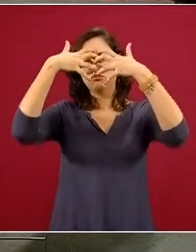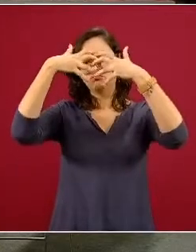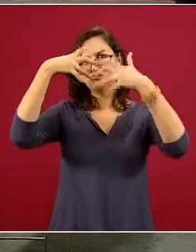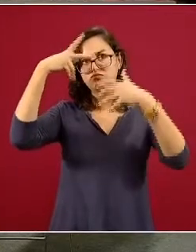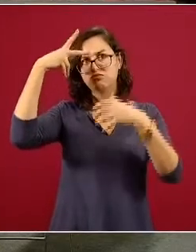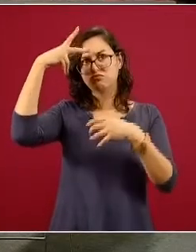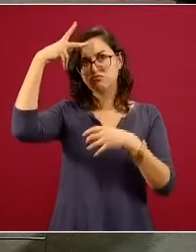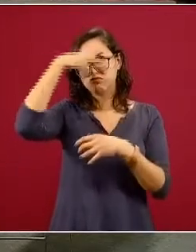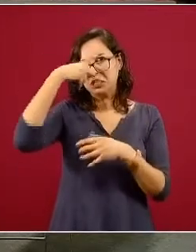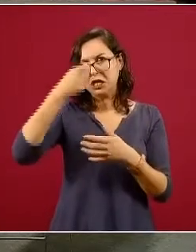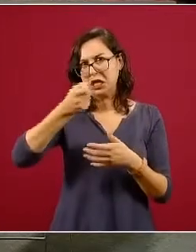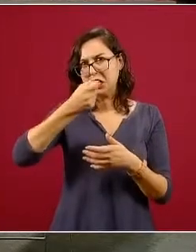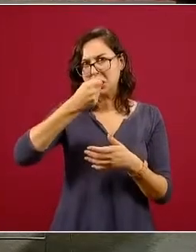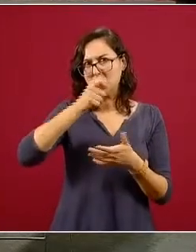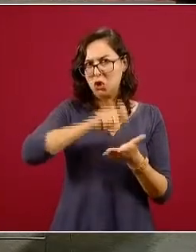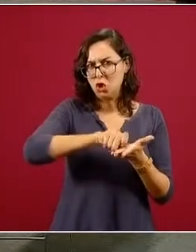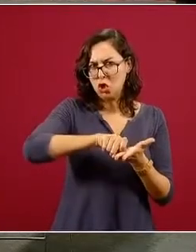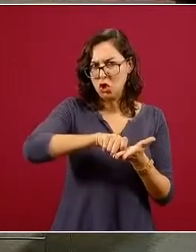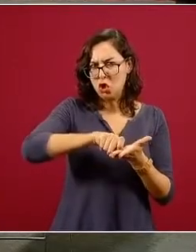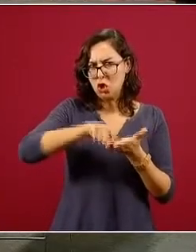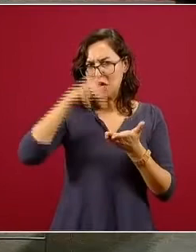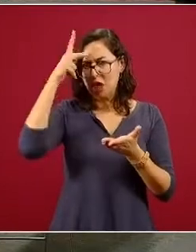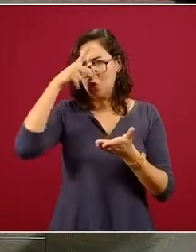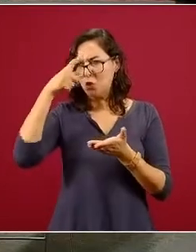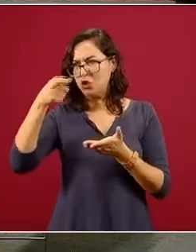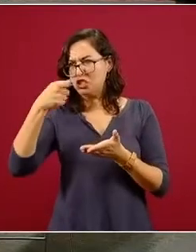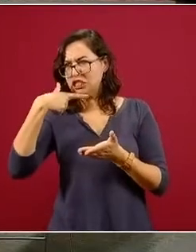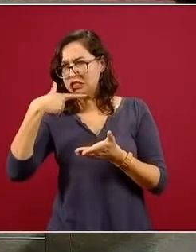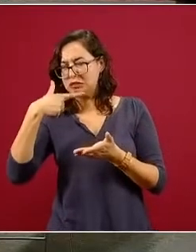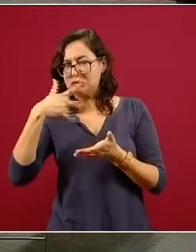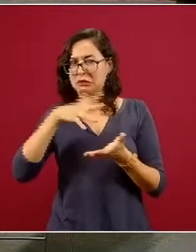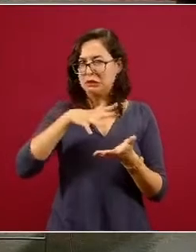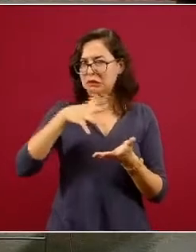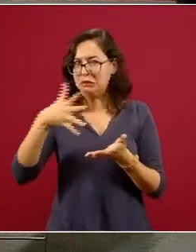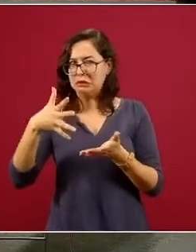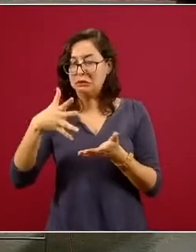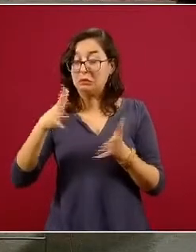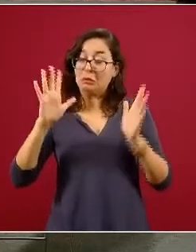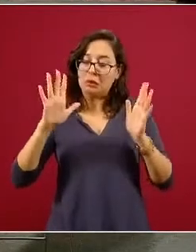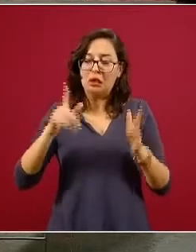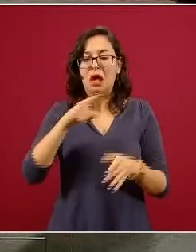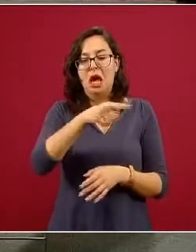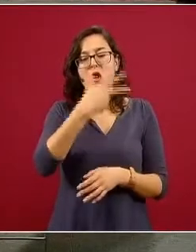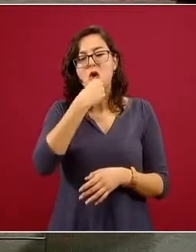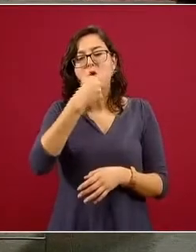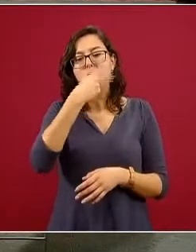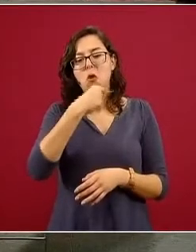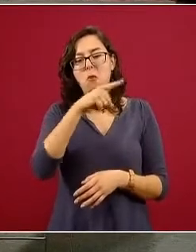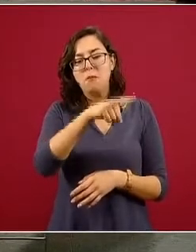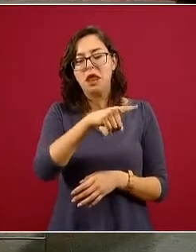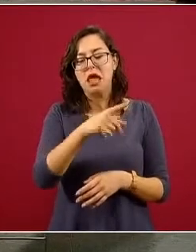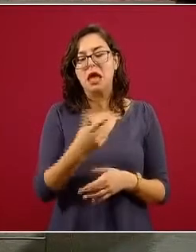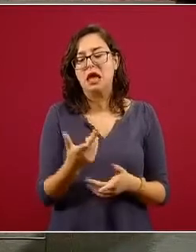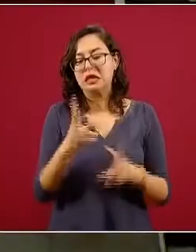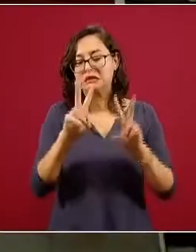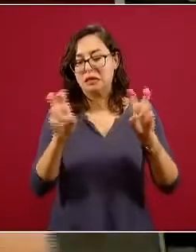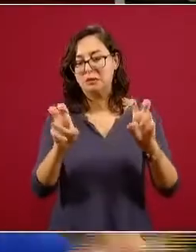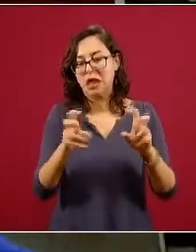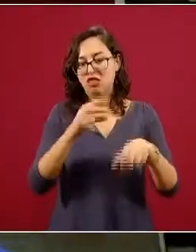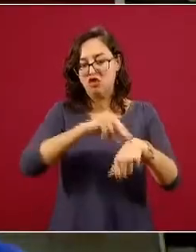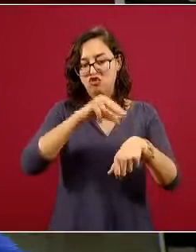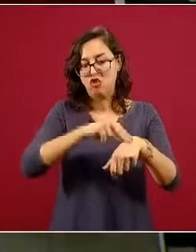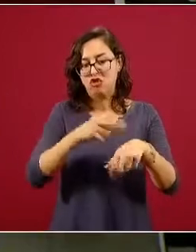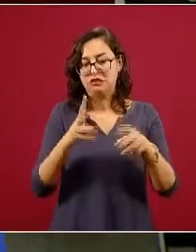neuropsiquiatra, Jesús Ramírez Bermúdez, que tiene un libro sobre depresión, y lo que nos decía es que en el